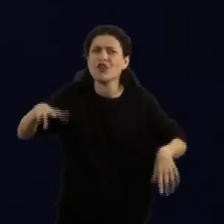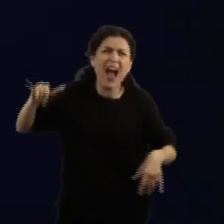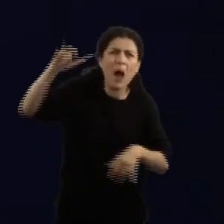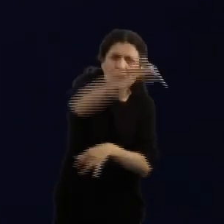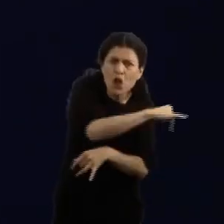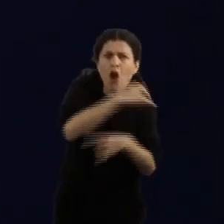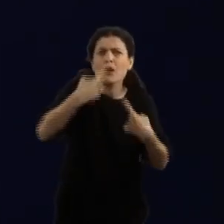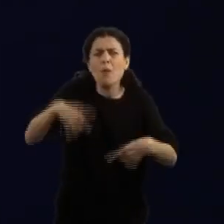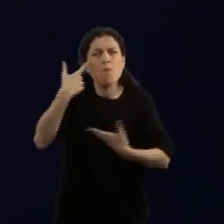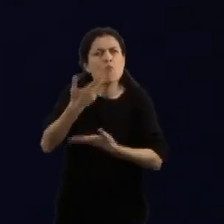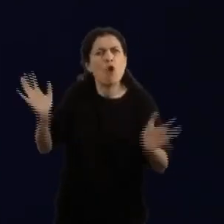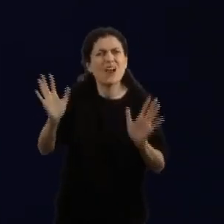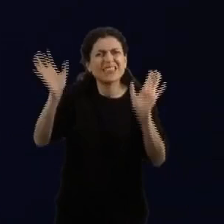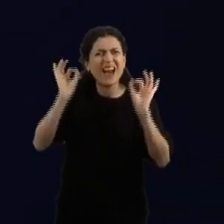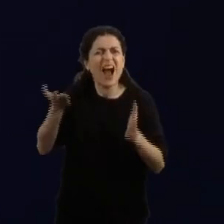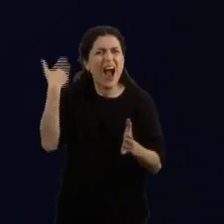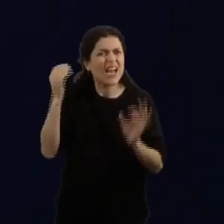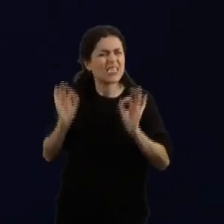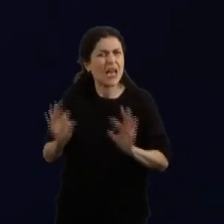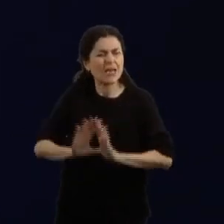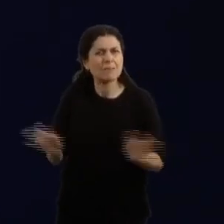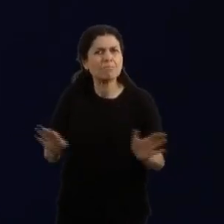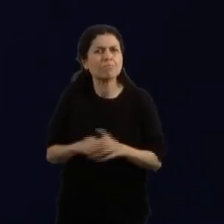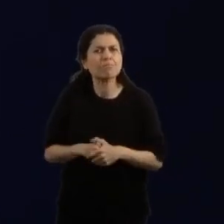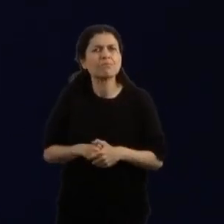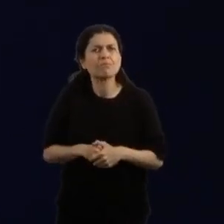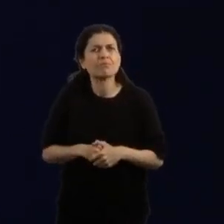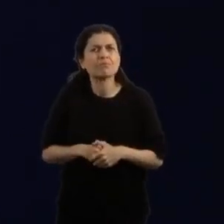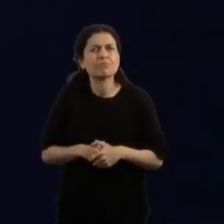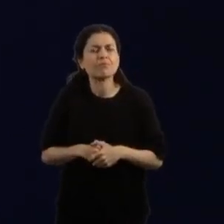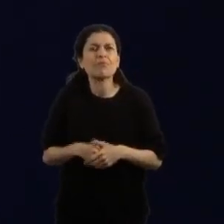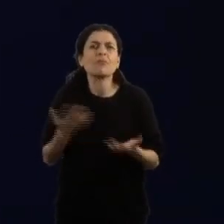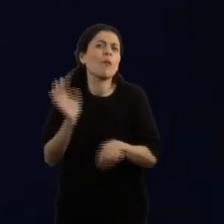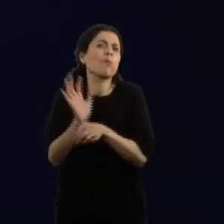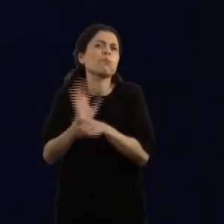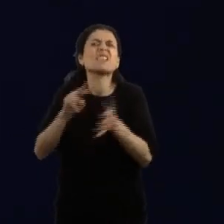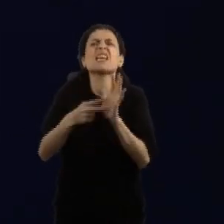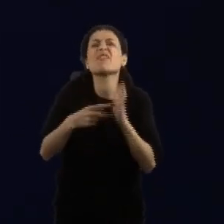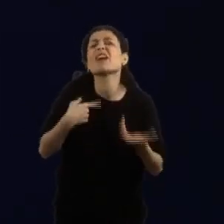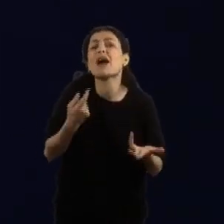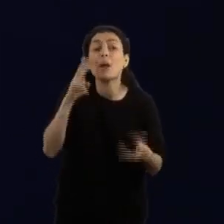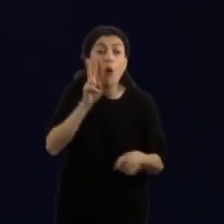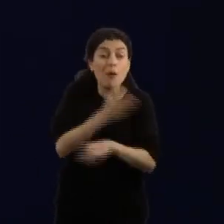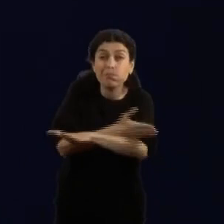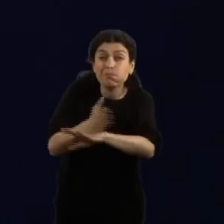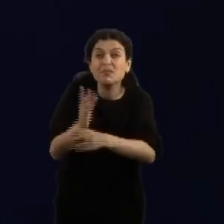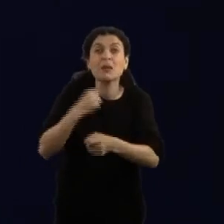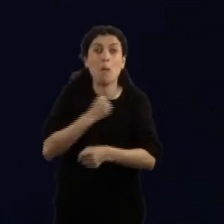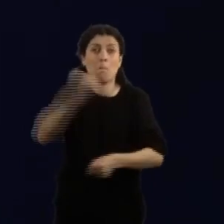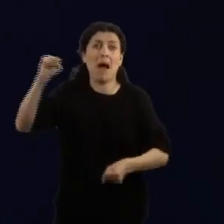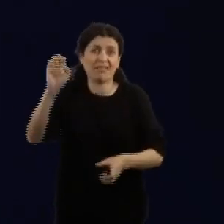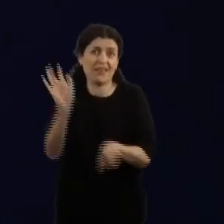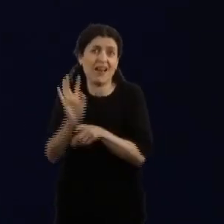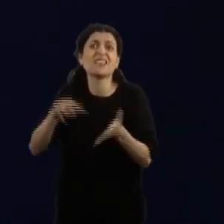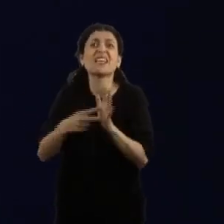más todo el resto de las cuestiones donde uno veía a la patria o veía a la Argentina representada, me parece